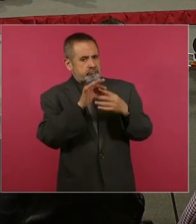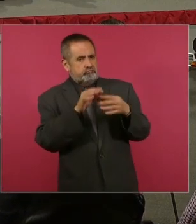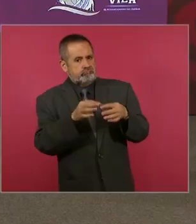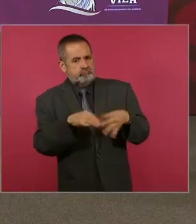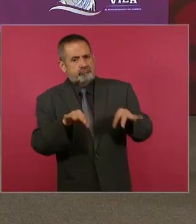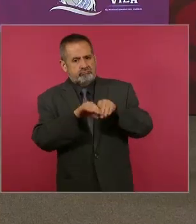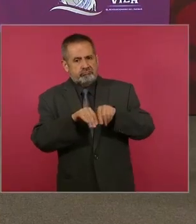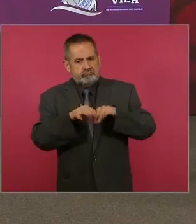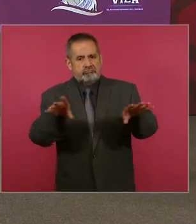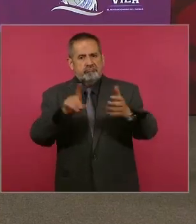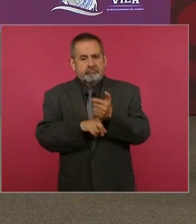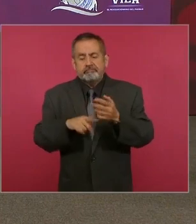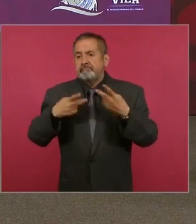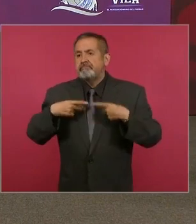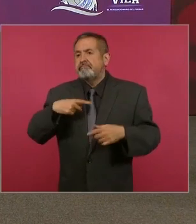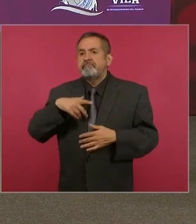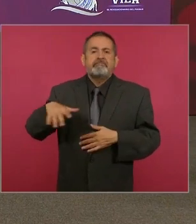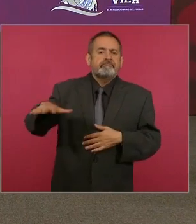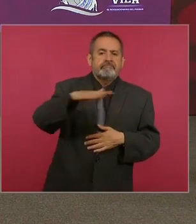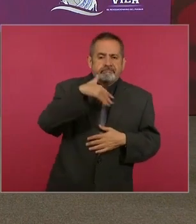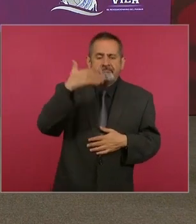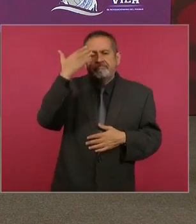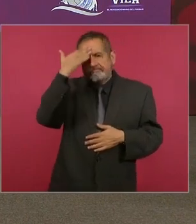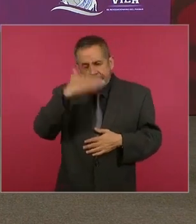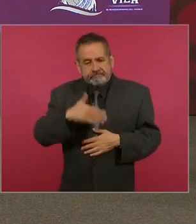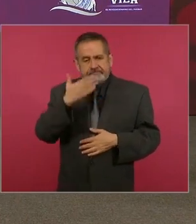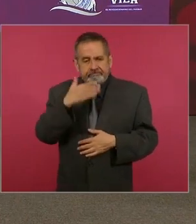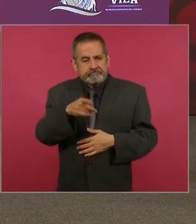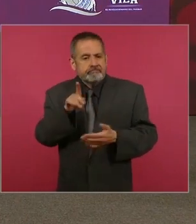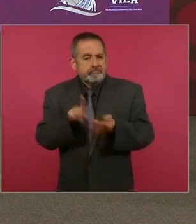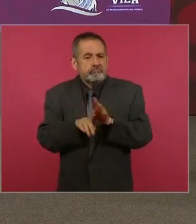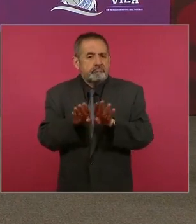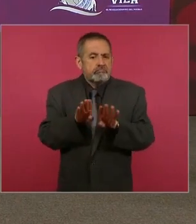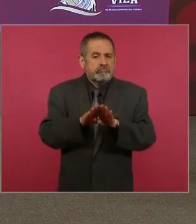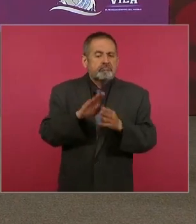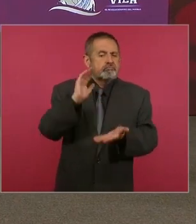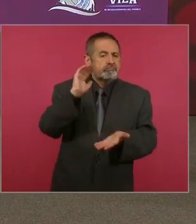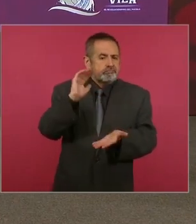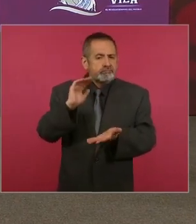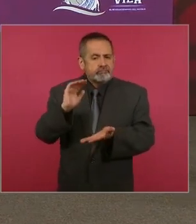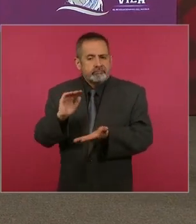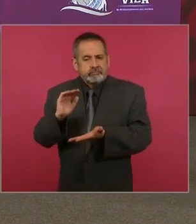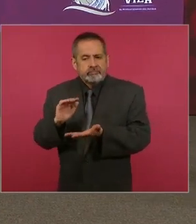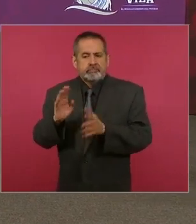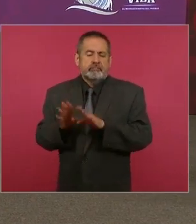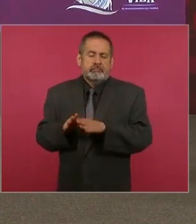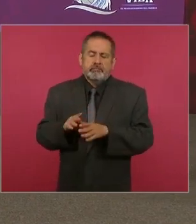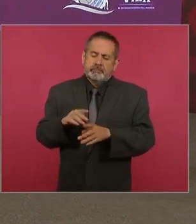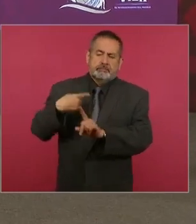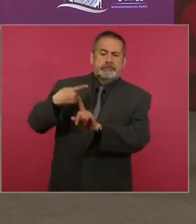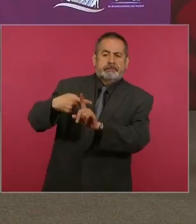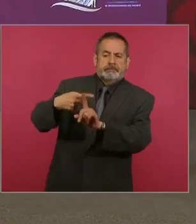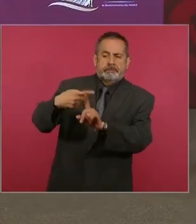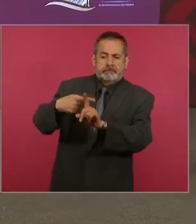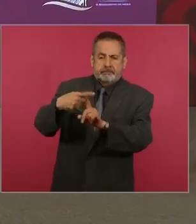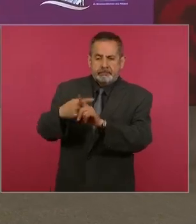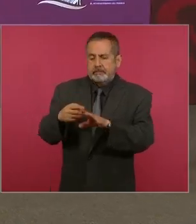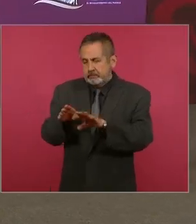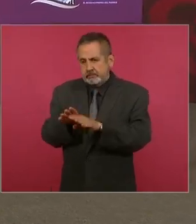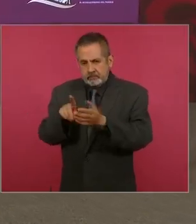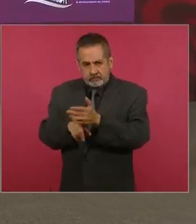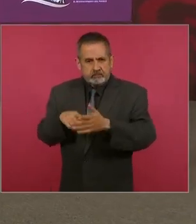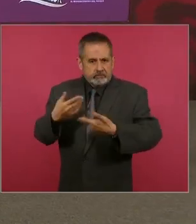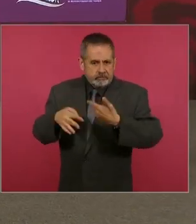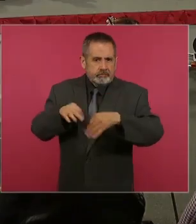es importante que la población esté informada de que esta situación se está presentando y que son datos favorables en cuanto